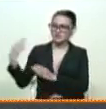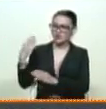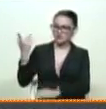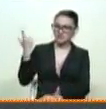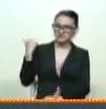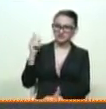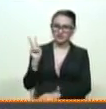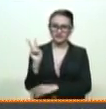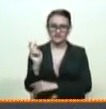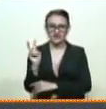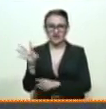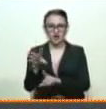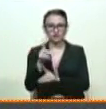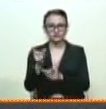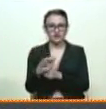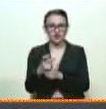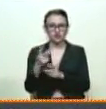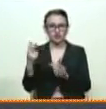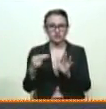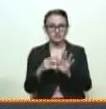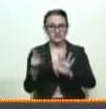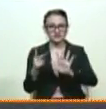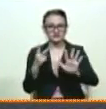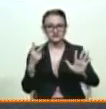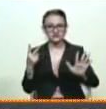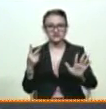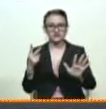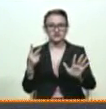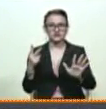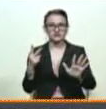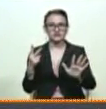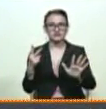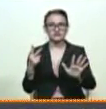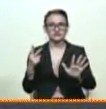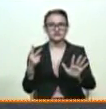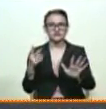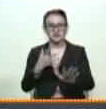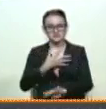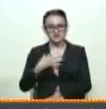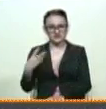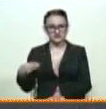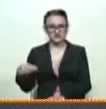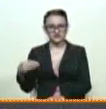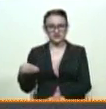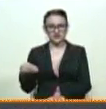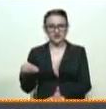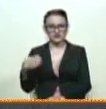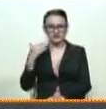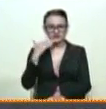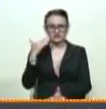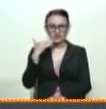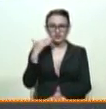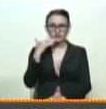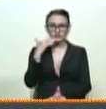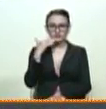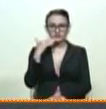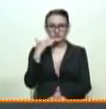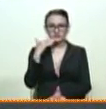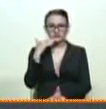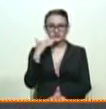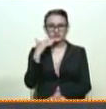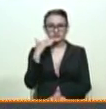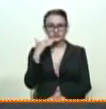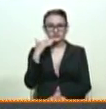viernes 11 de agosto de 2017, por parte del presidente de Estados Unidos, Donald